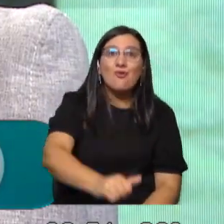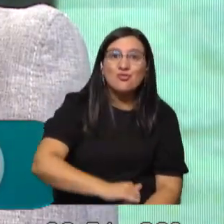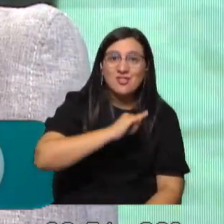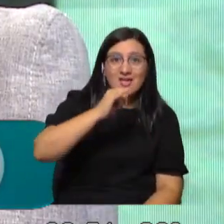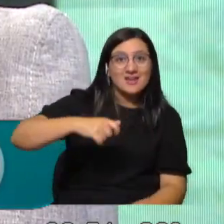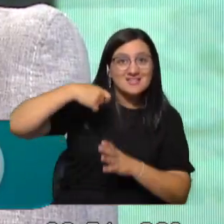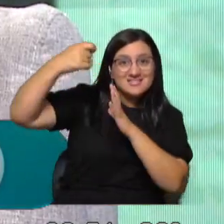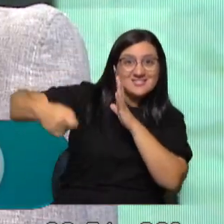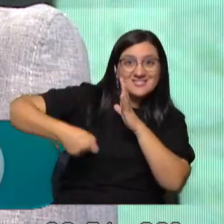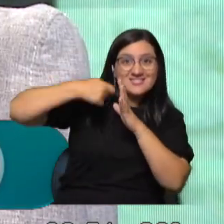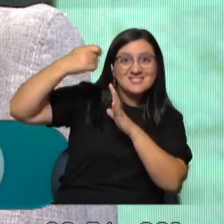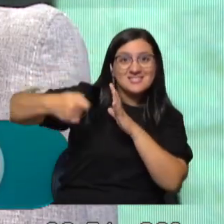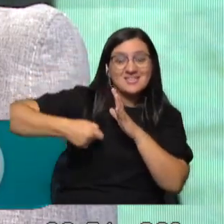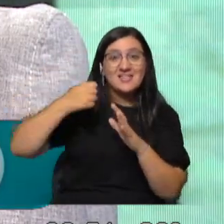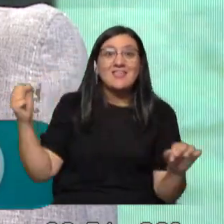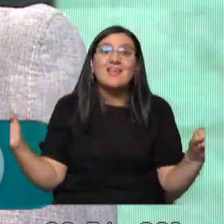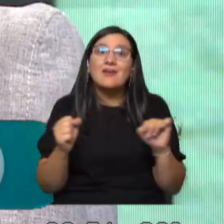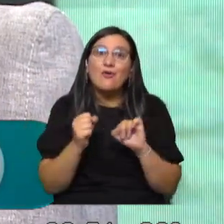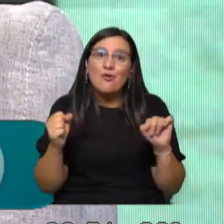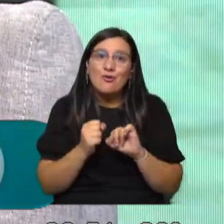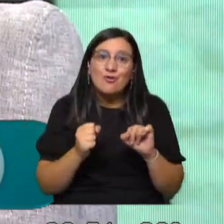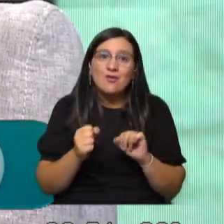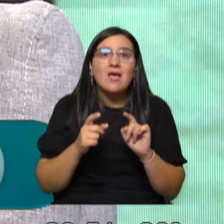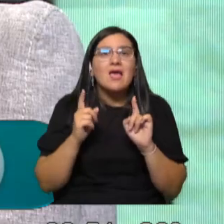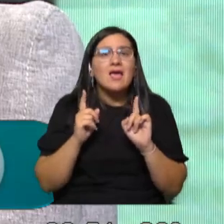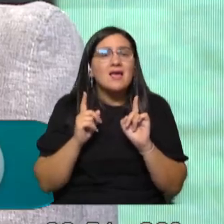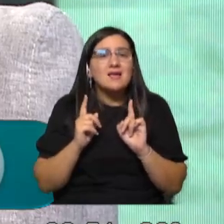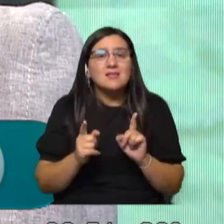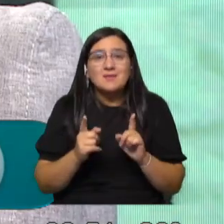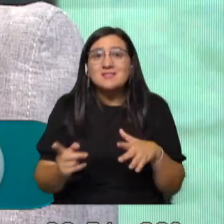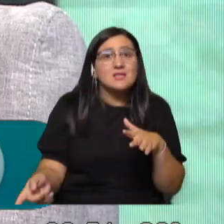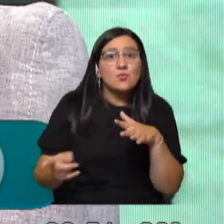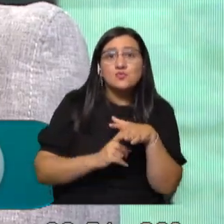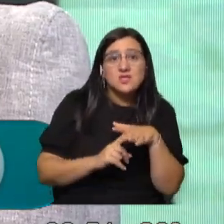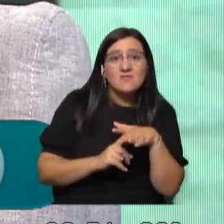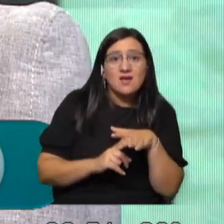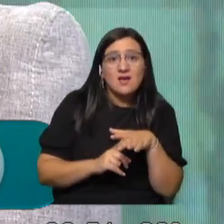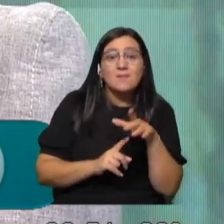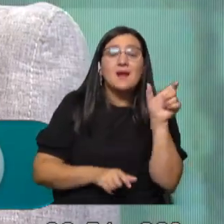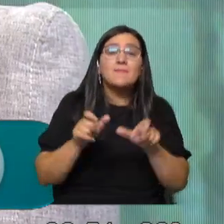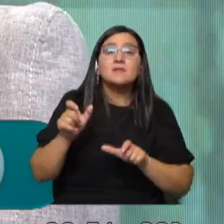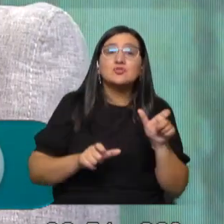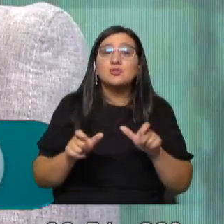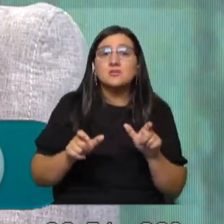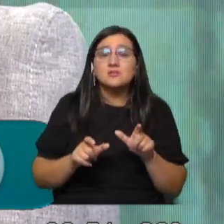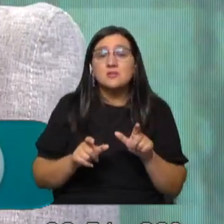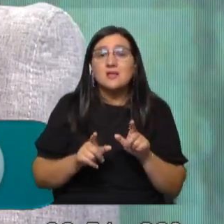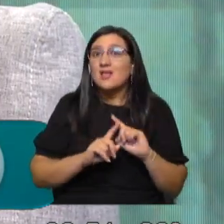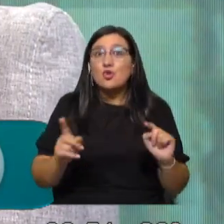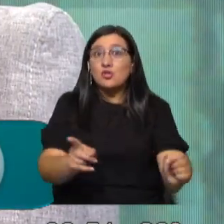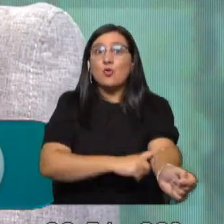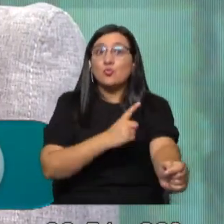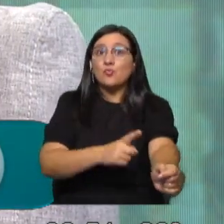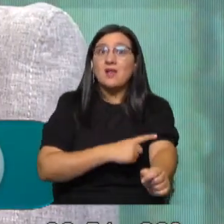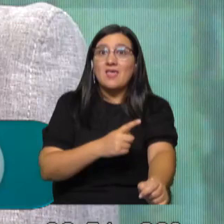del cine de género. Y también es absolutamente inclusiva para la gente que no está habituada a ver